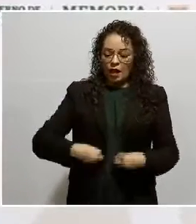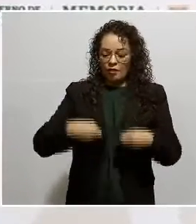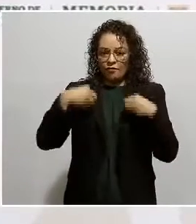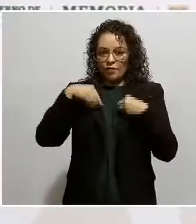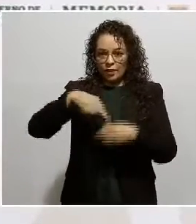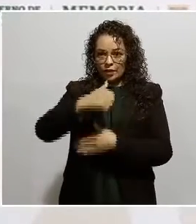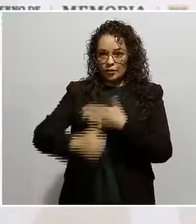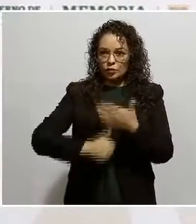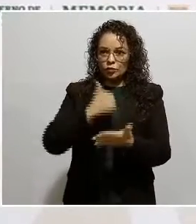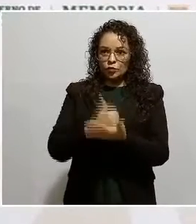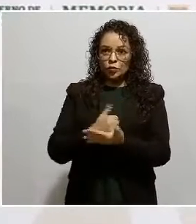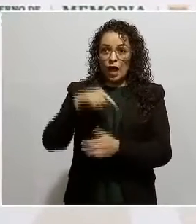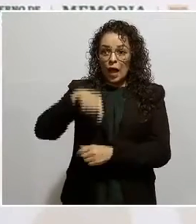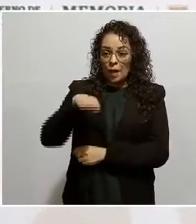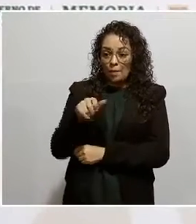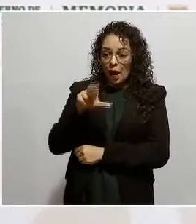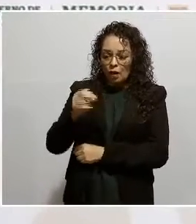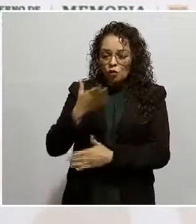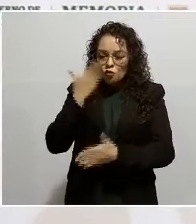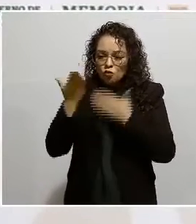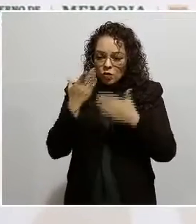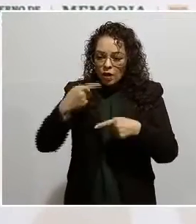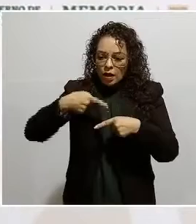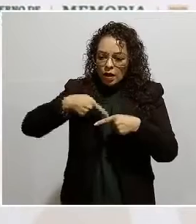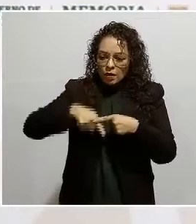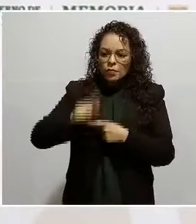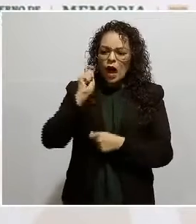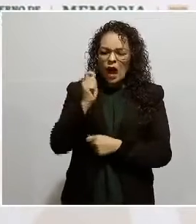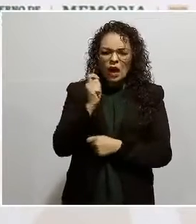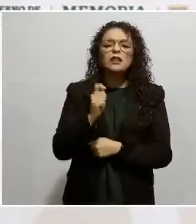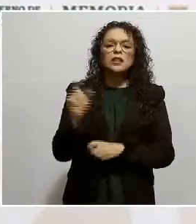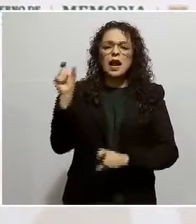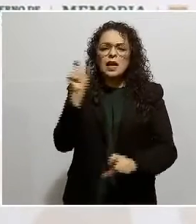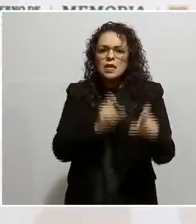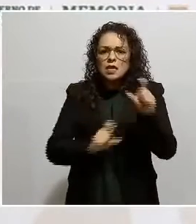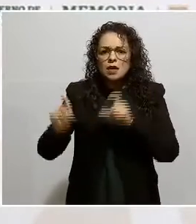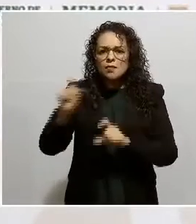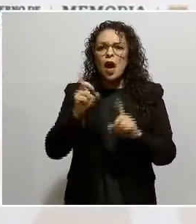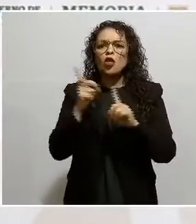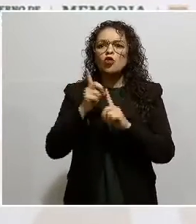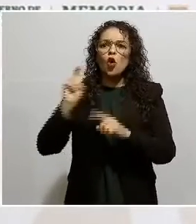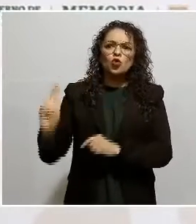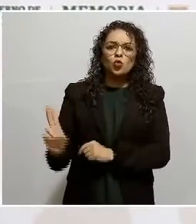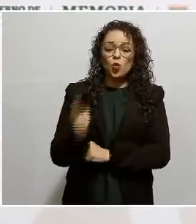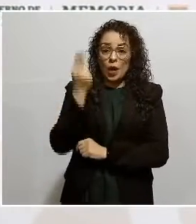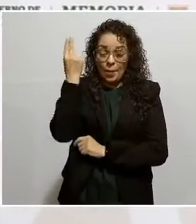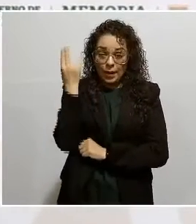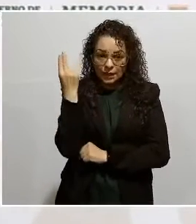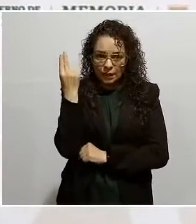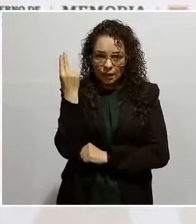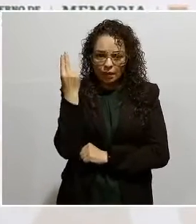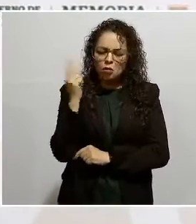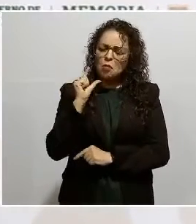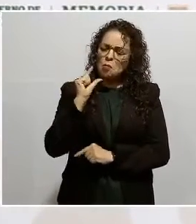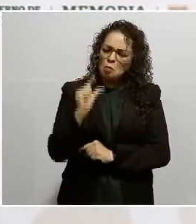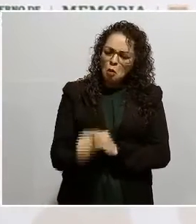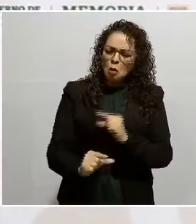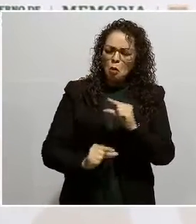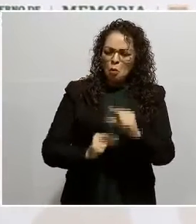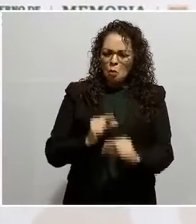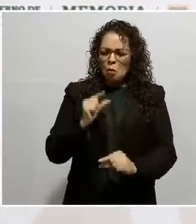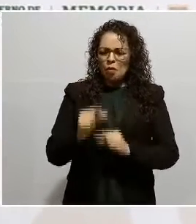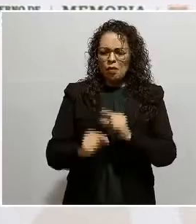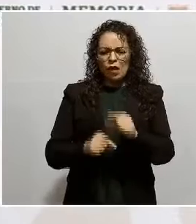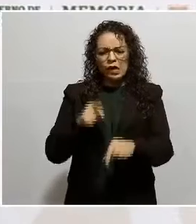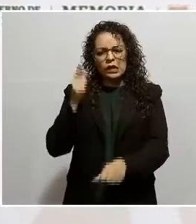Aquí estudia Mario e inicia sus estudios de química en la universidad, pero poco a poco descubre que su vida